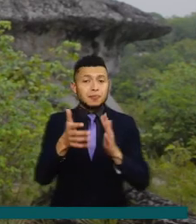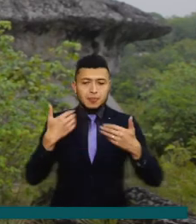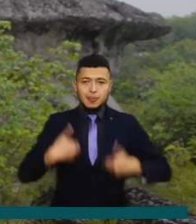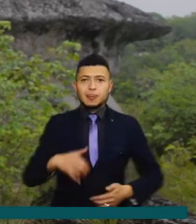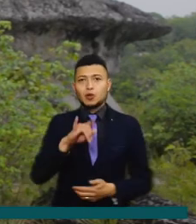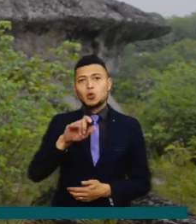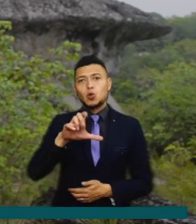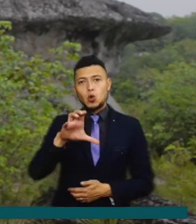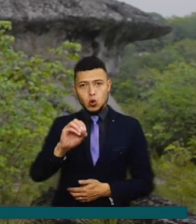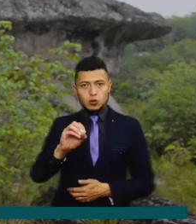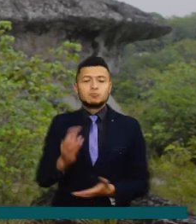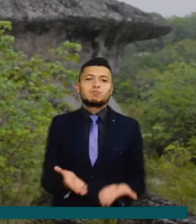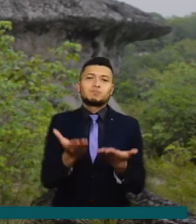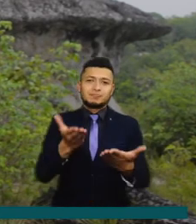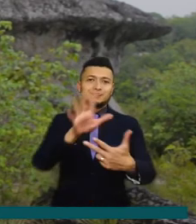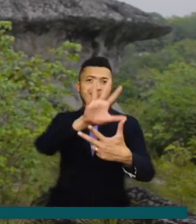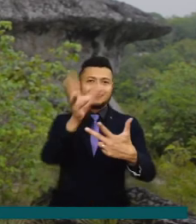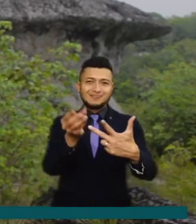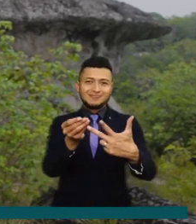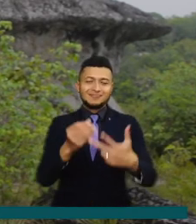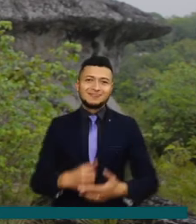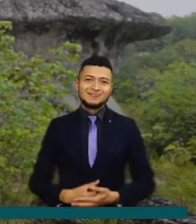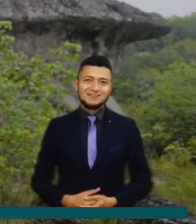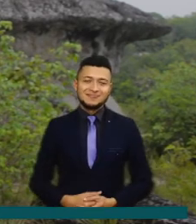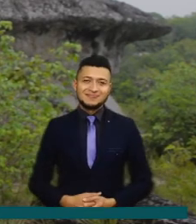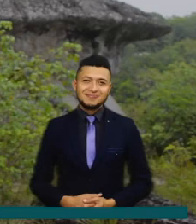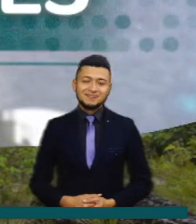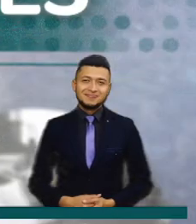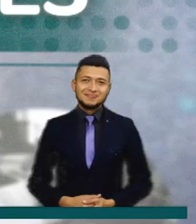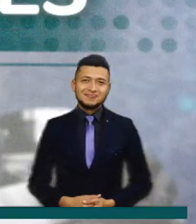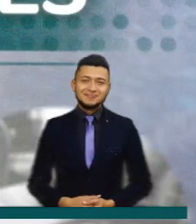Julio Ernesto Velázquez Arango para Enlace 13.